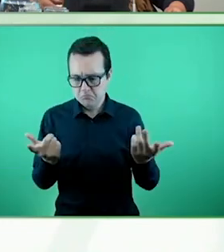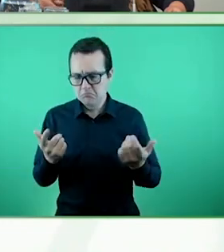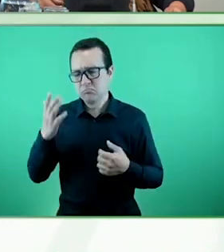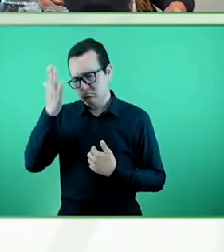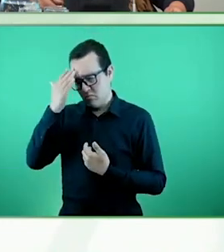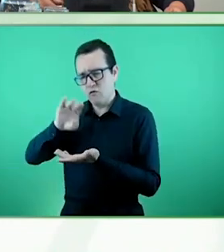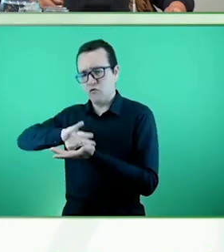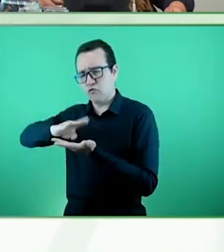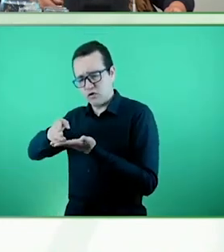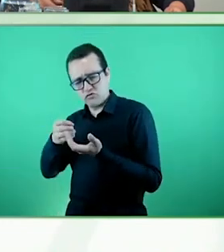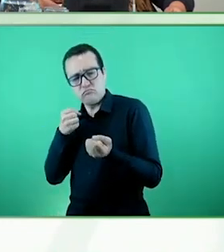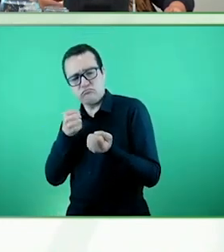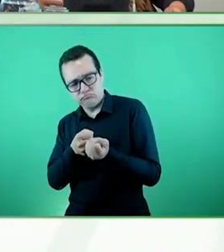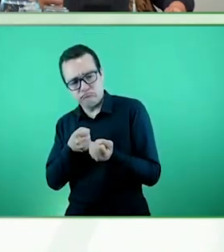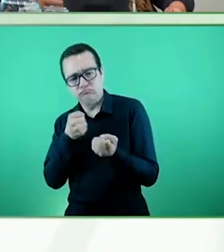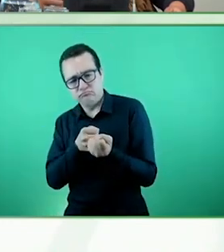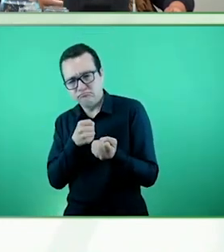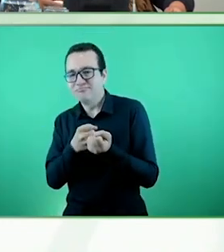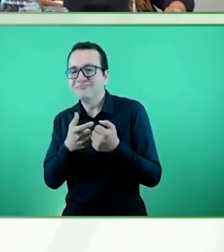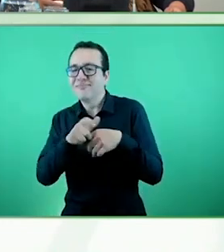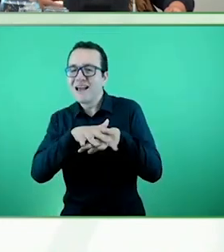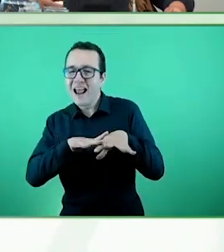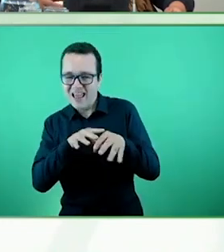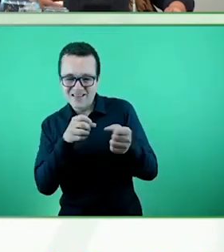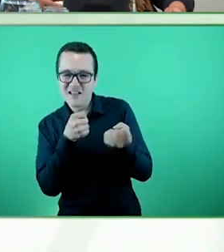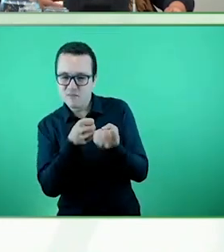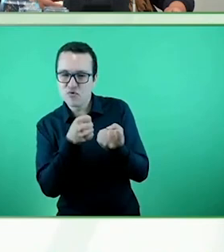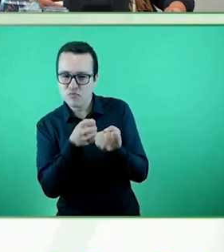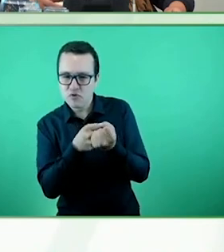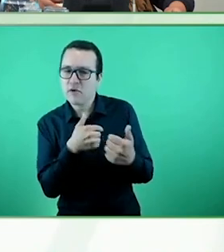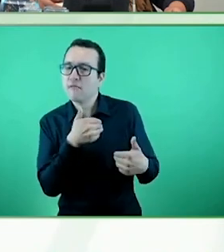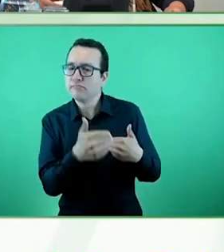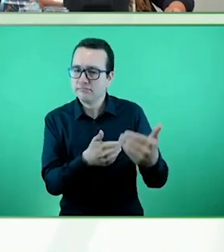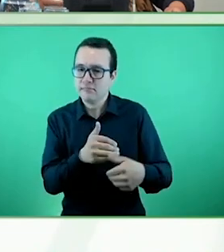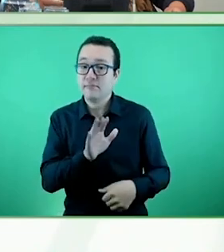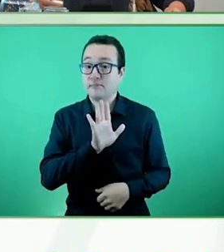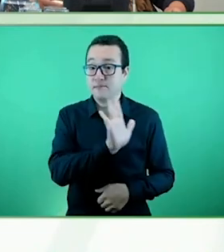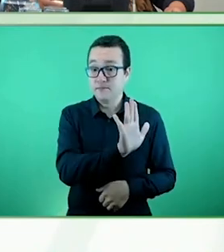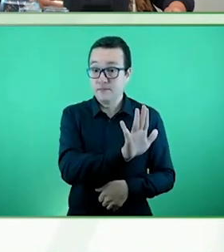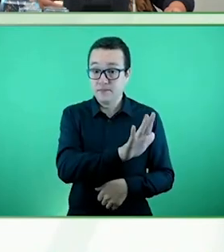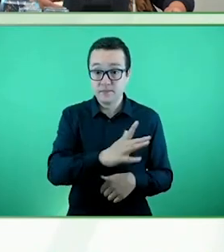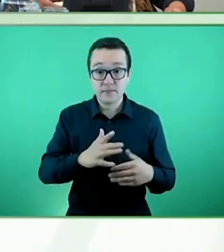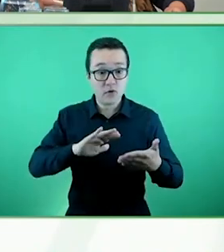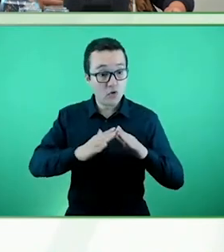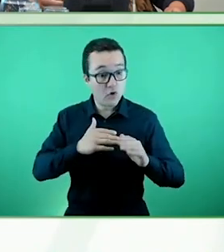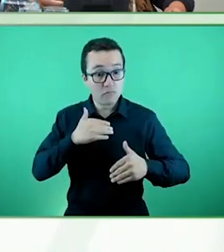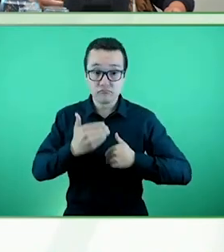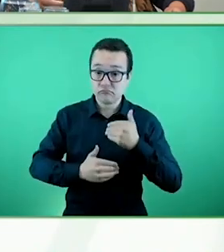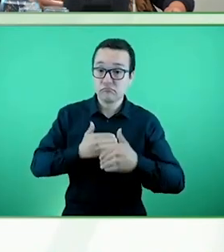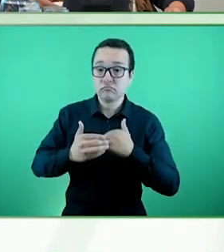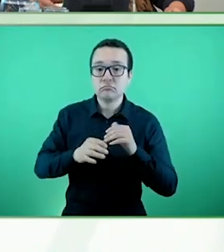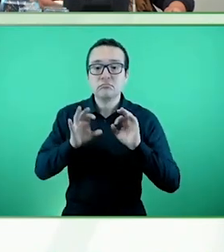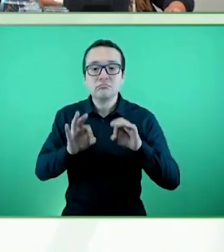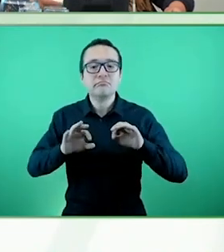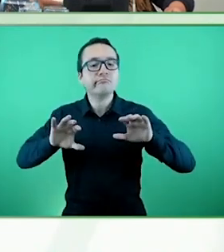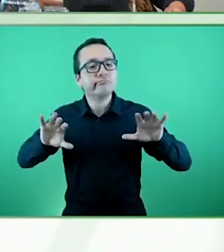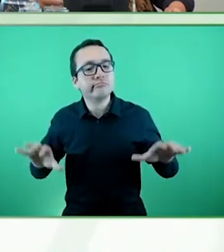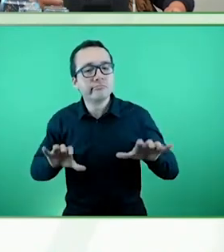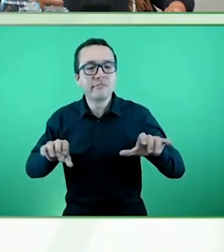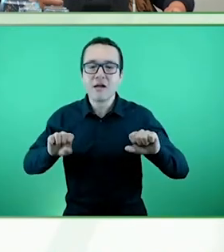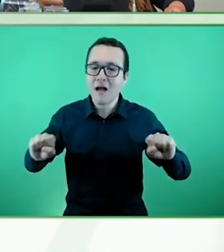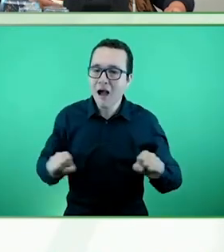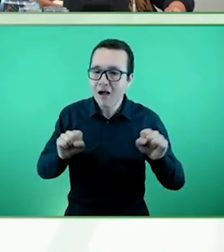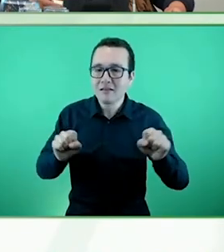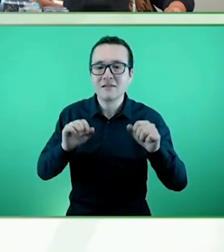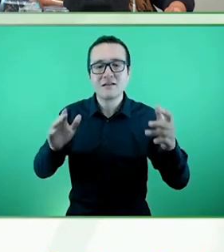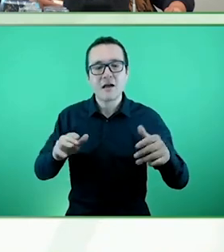Red de Emprendedores con Discapacidad, donde esta comunidad ha realizado también actividades virtuales como ferias virtuales,